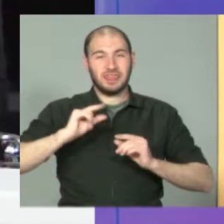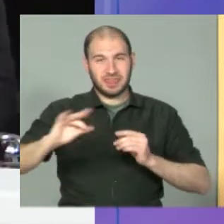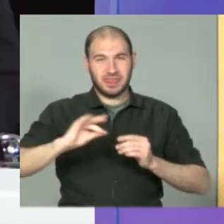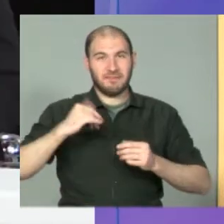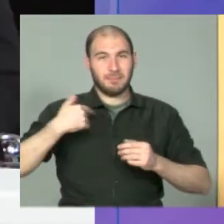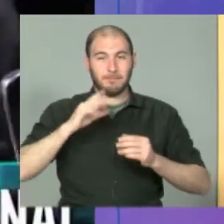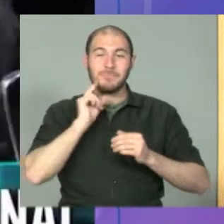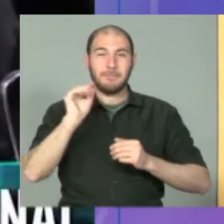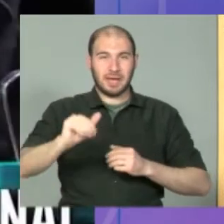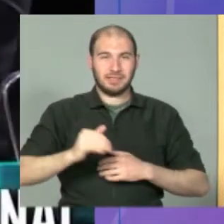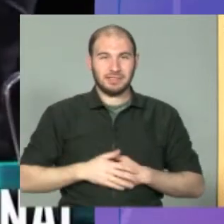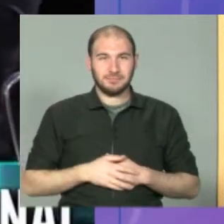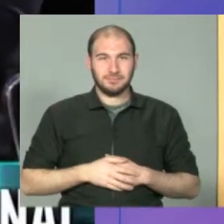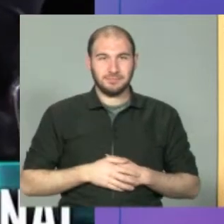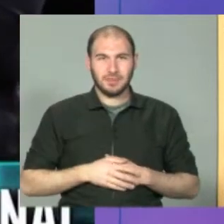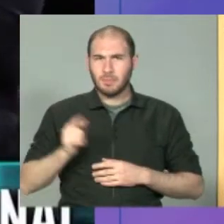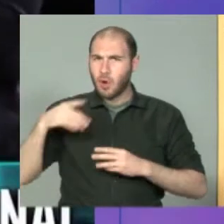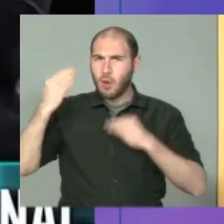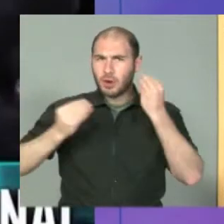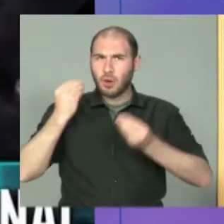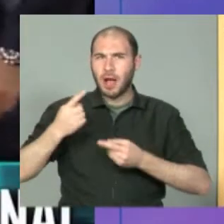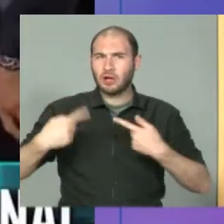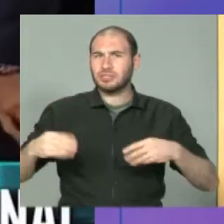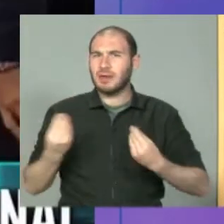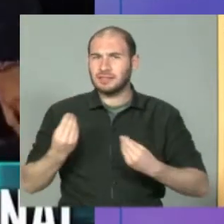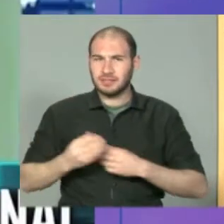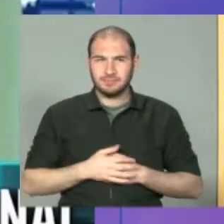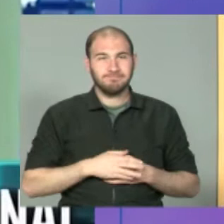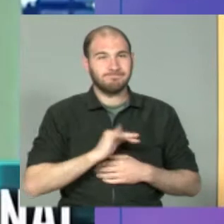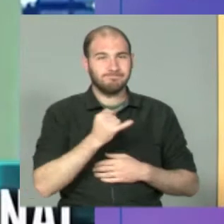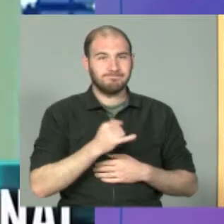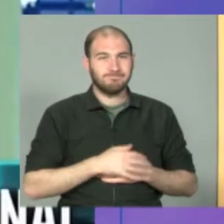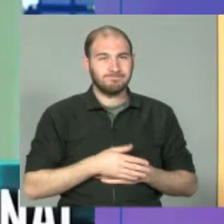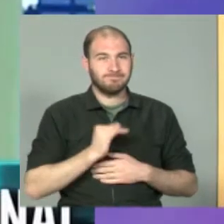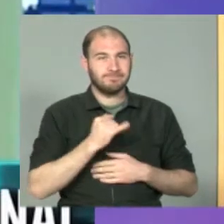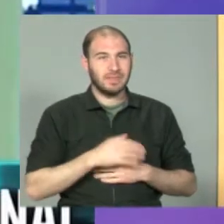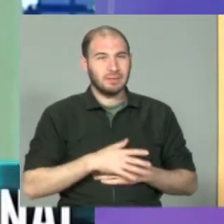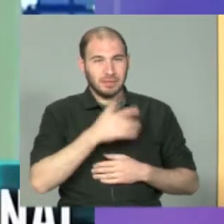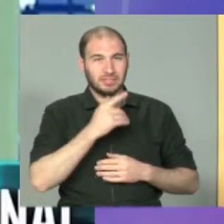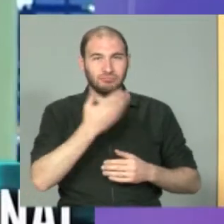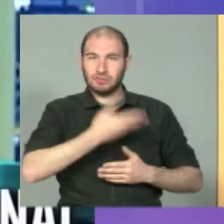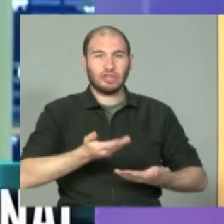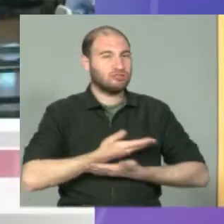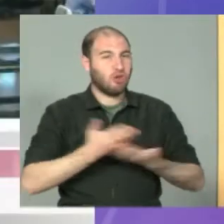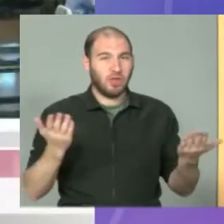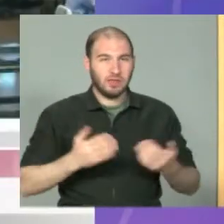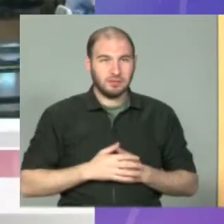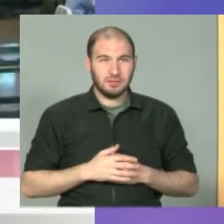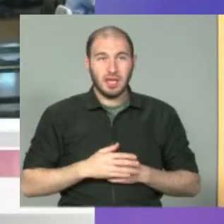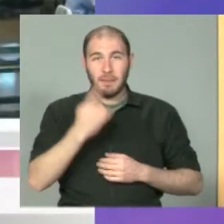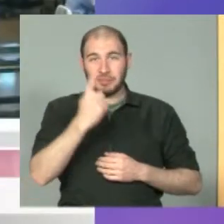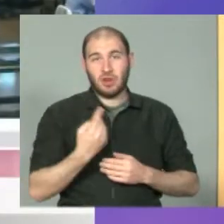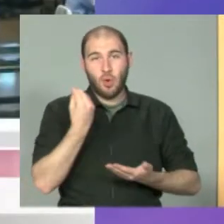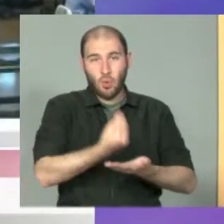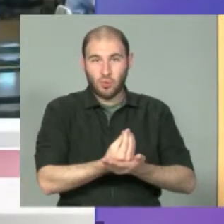plazo de este martes. ¿Estás preocupado vos por lo que está pasando? Sí, yo creo que todo el mundo está preocupado. Y a uno de los